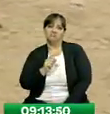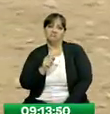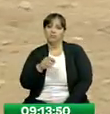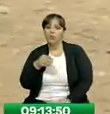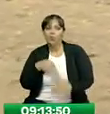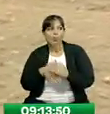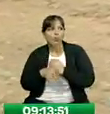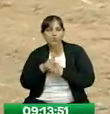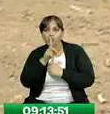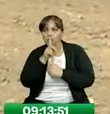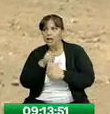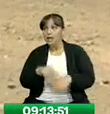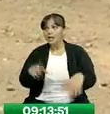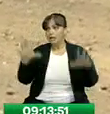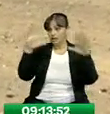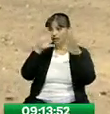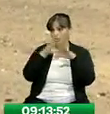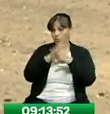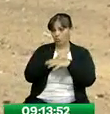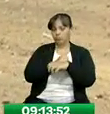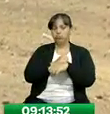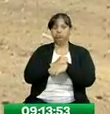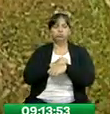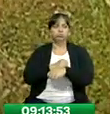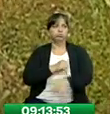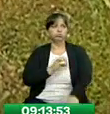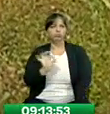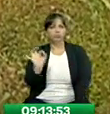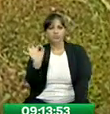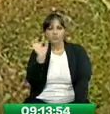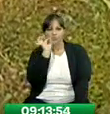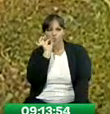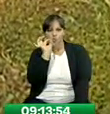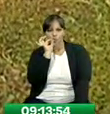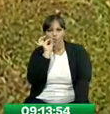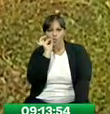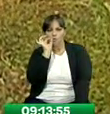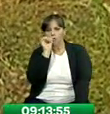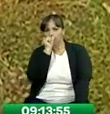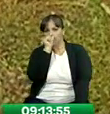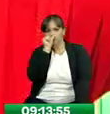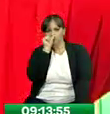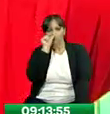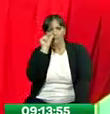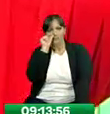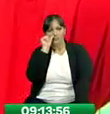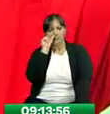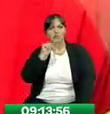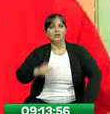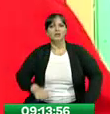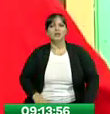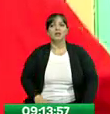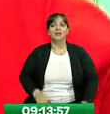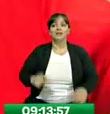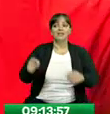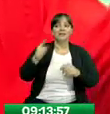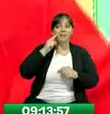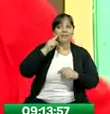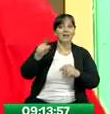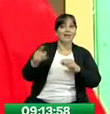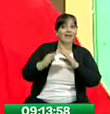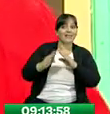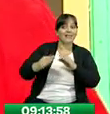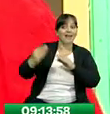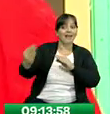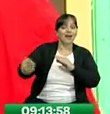esto de noche bien desolado los hacheros se ponen ahí pero el señor el dueño de ese solar es español de aquí al lado él hizo esa